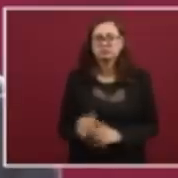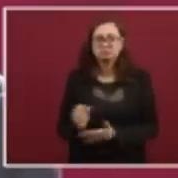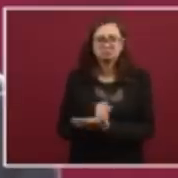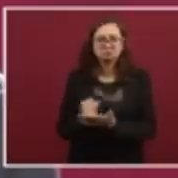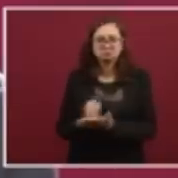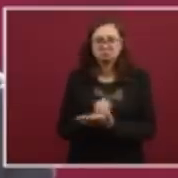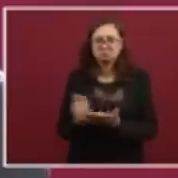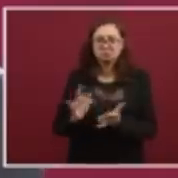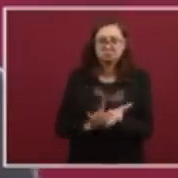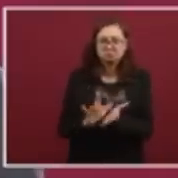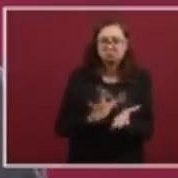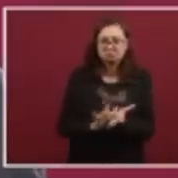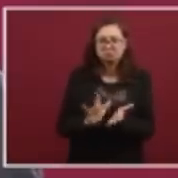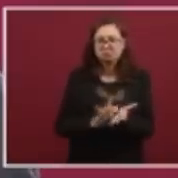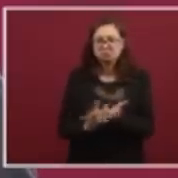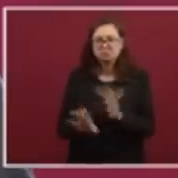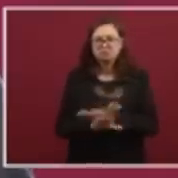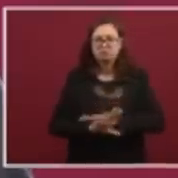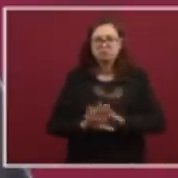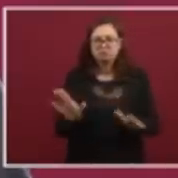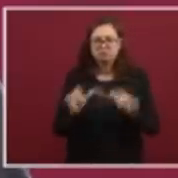financieros.